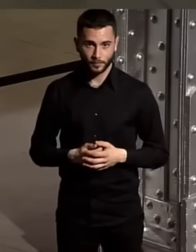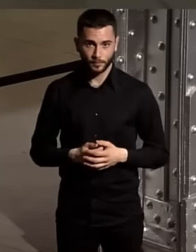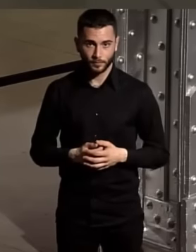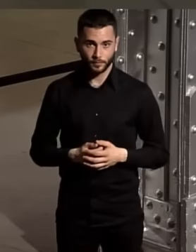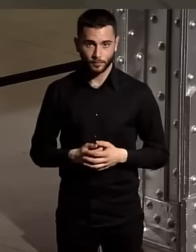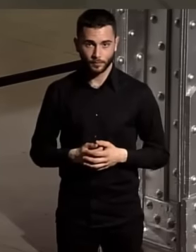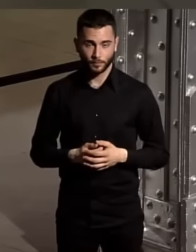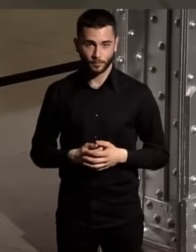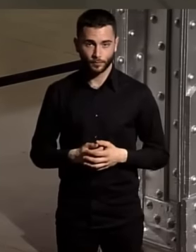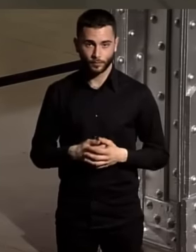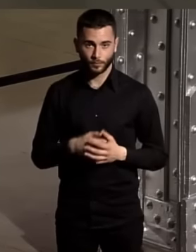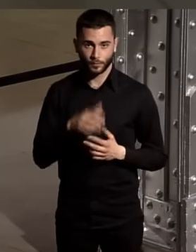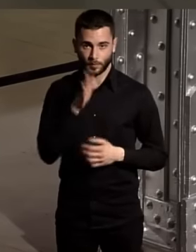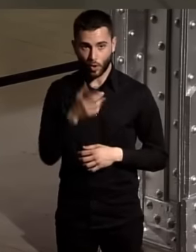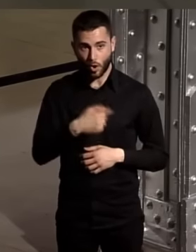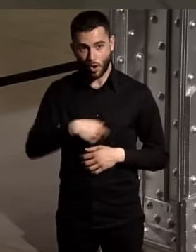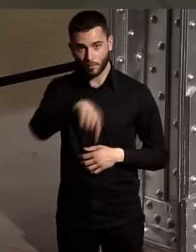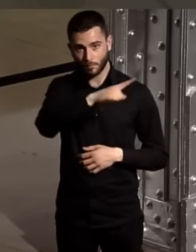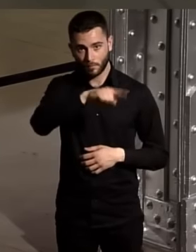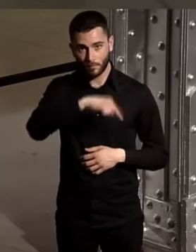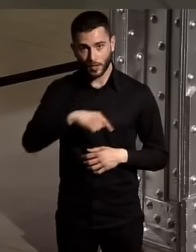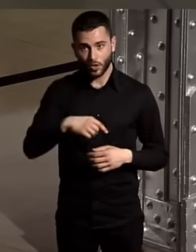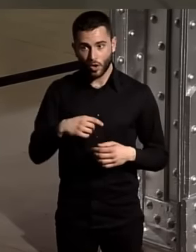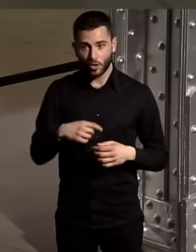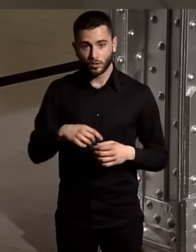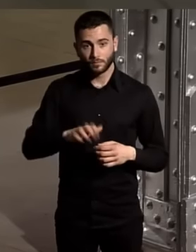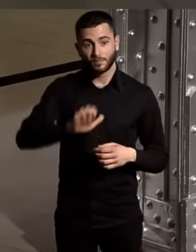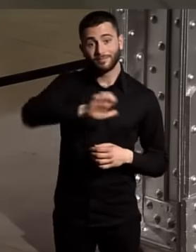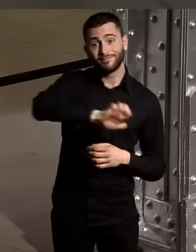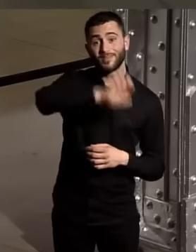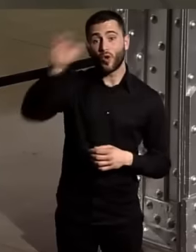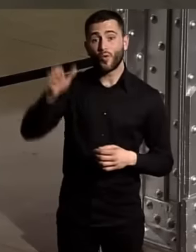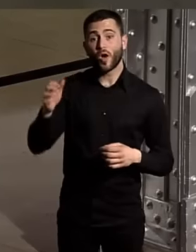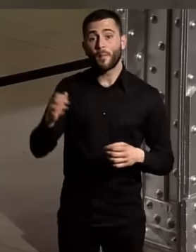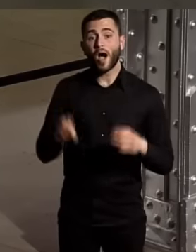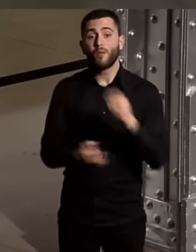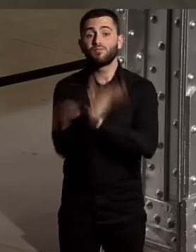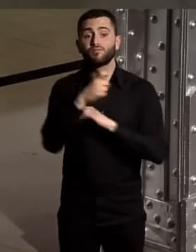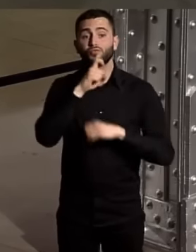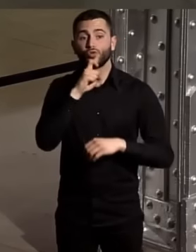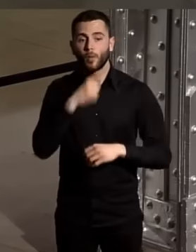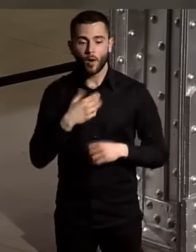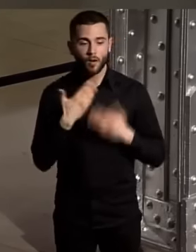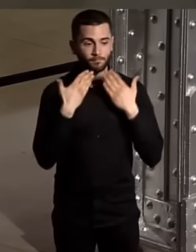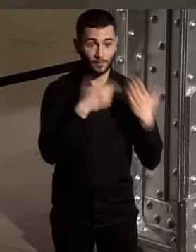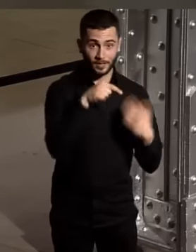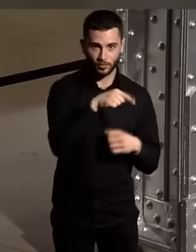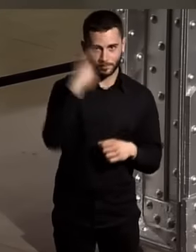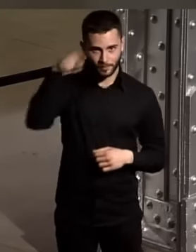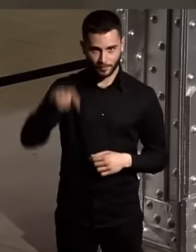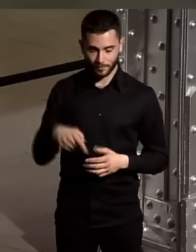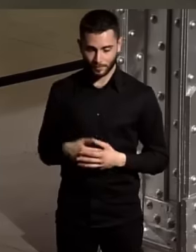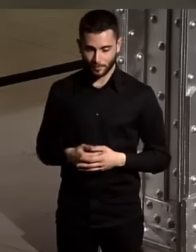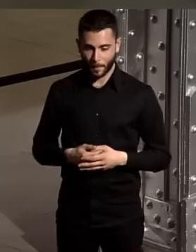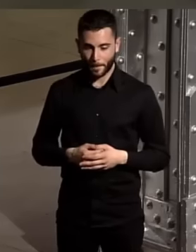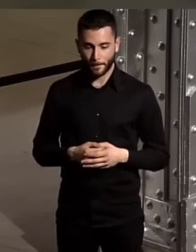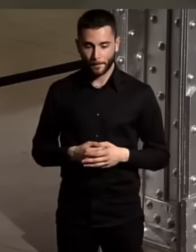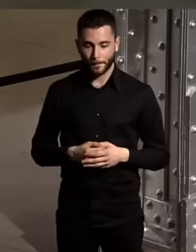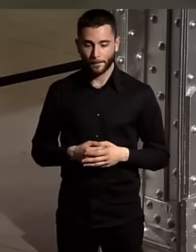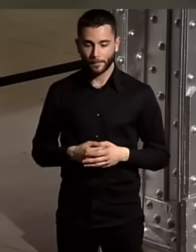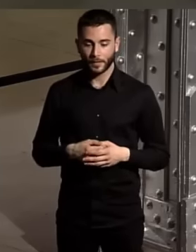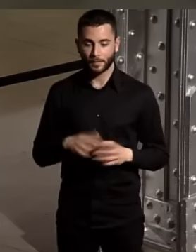podido gracias a ellos saber cómo se formó la población europea a la que nosotros los que estamos en esta sala pertenecemos y origen de los vascos es